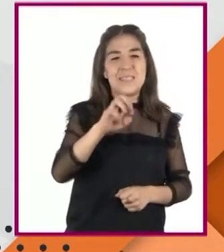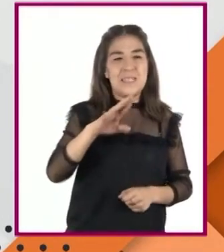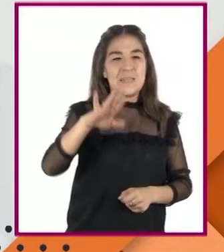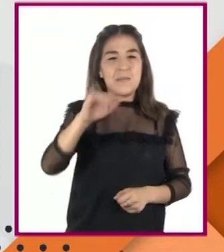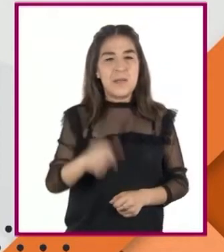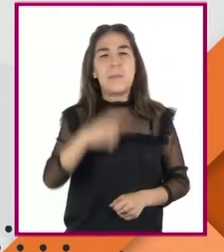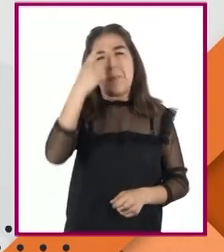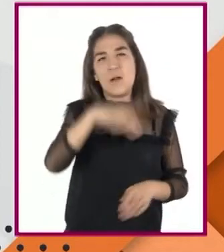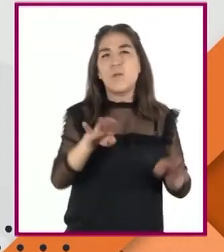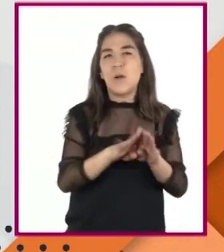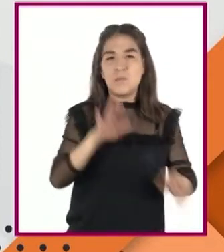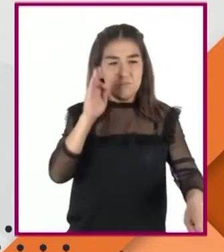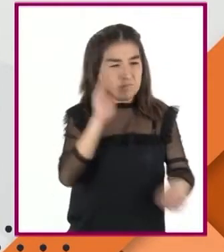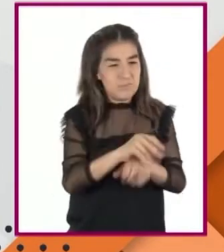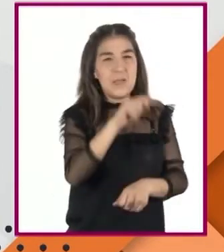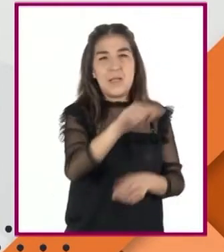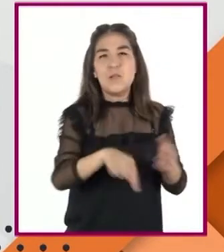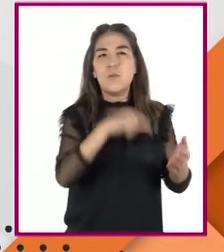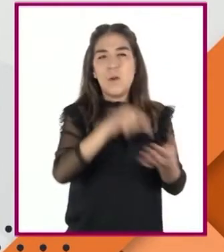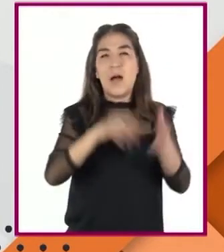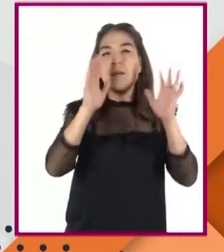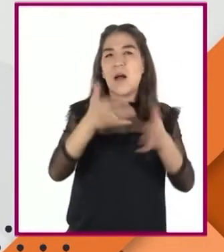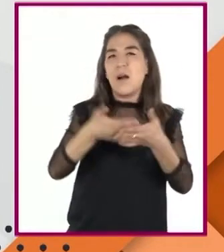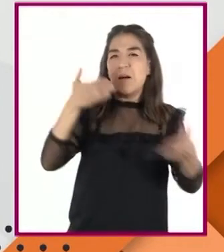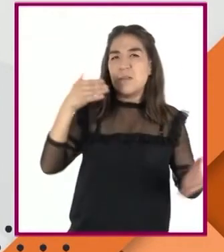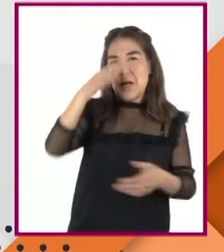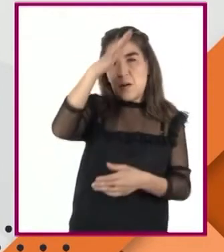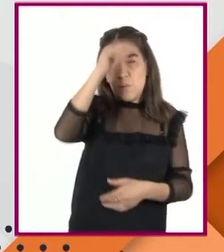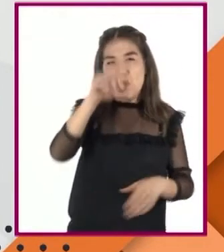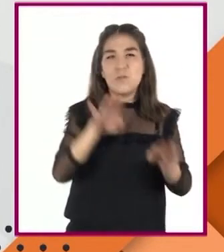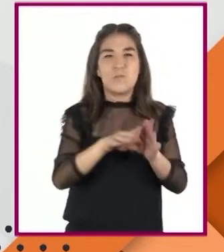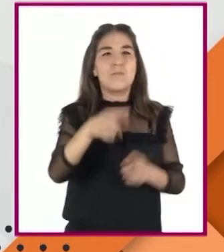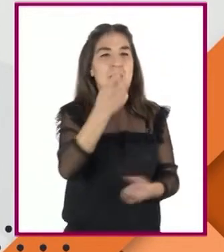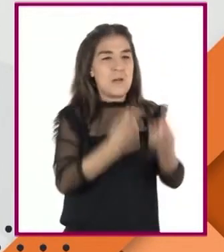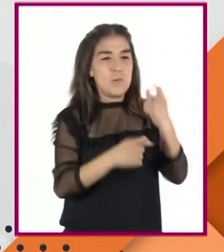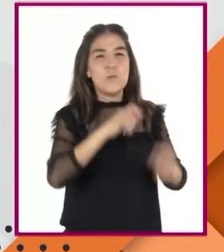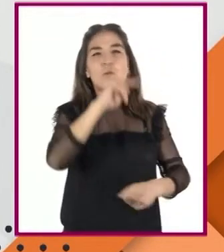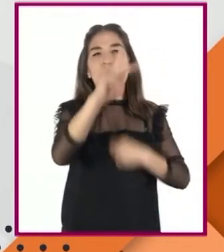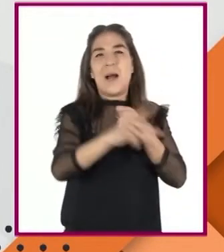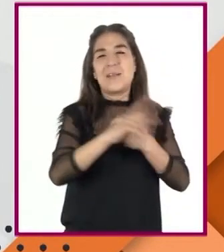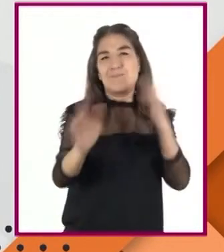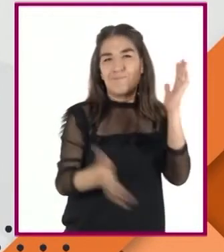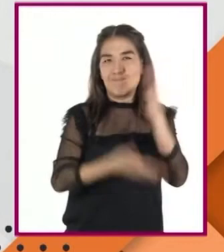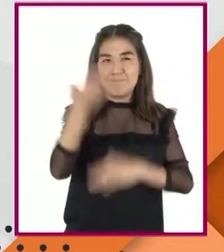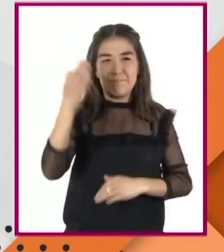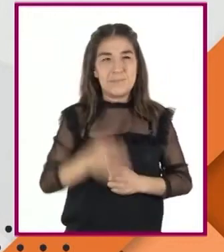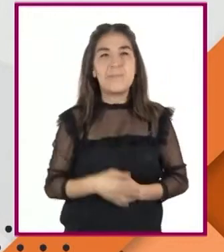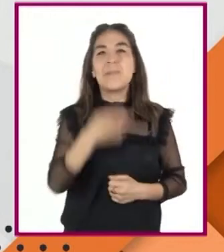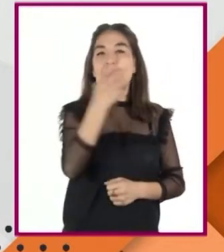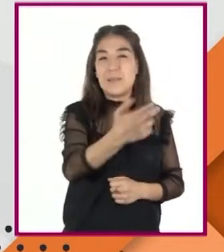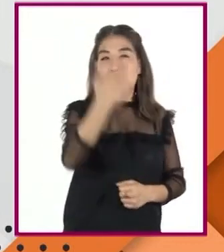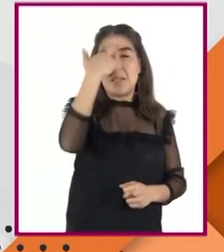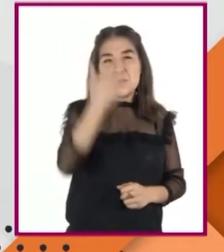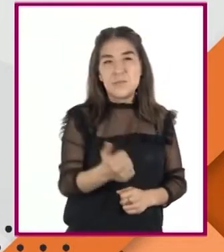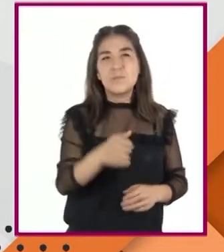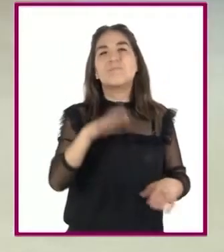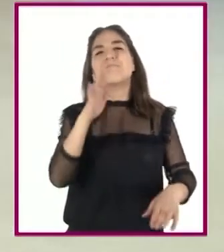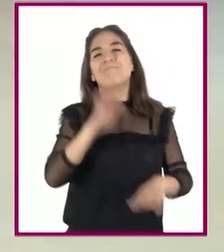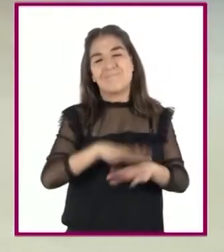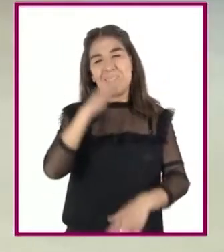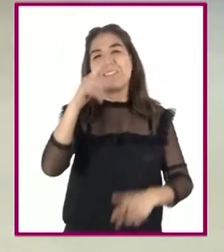alianza y acción de defensa acordadas entre las diversas potencias. De esta manera comenzó la Gran